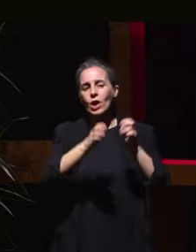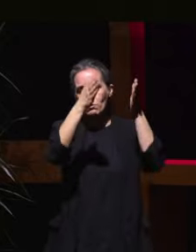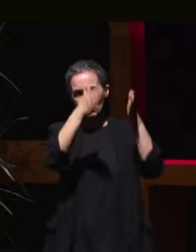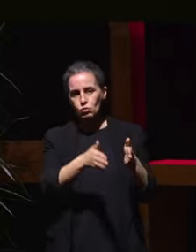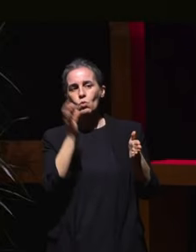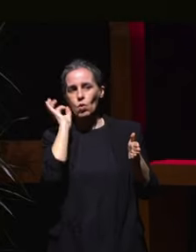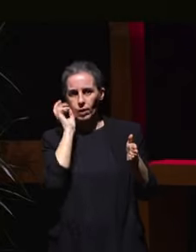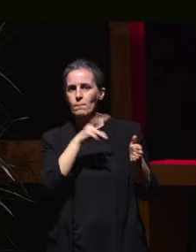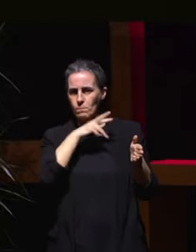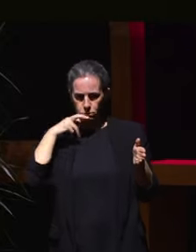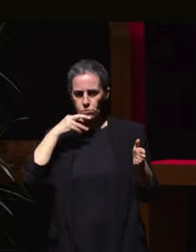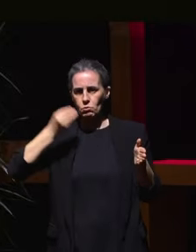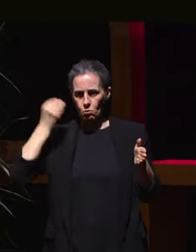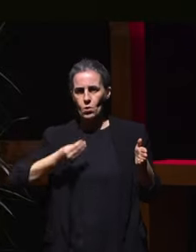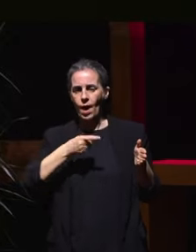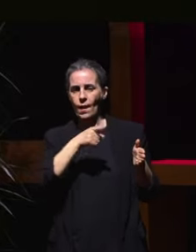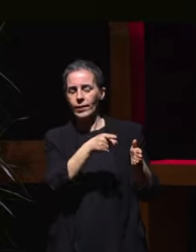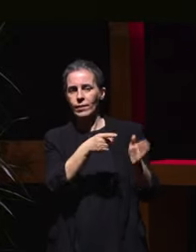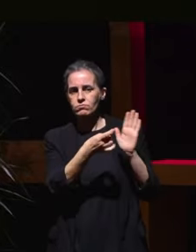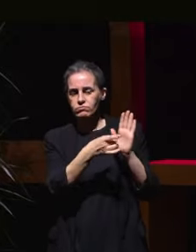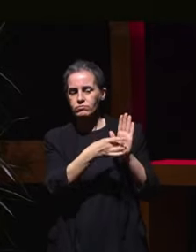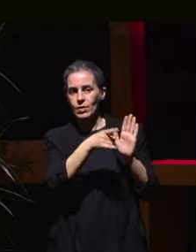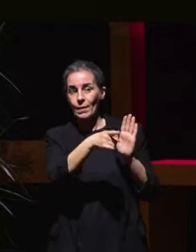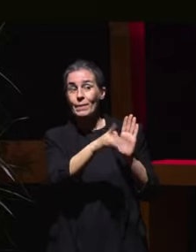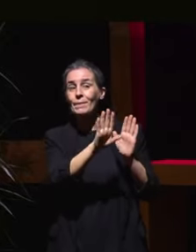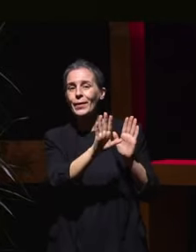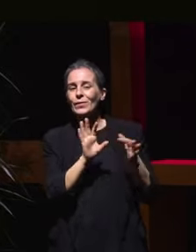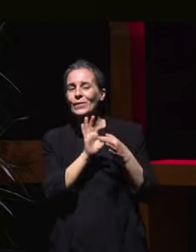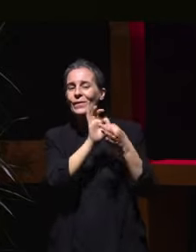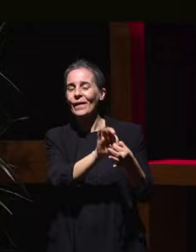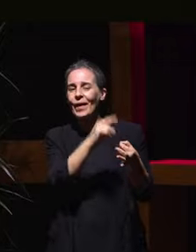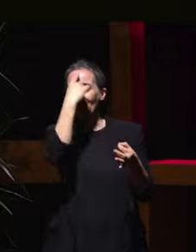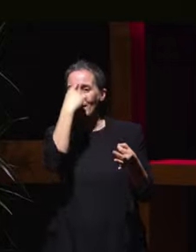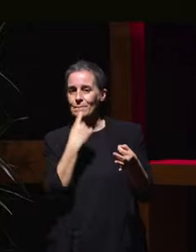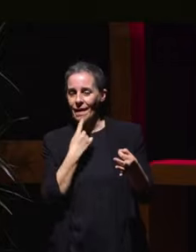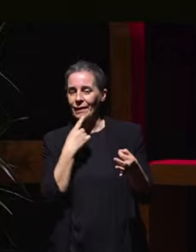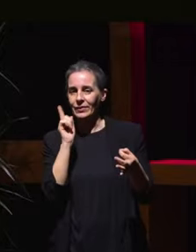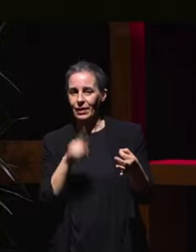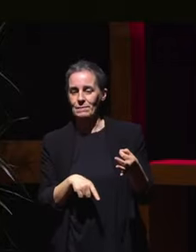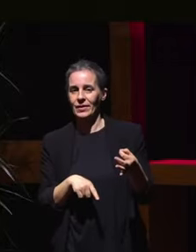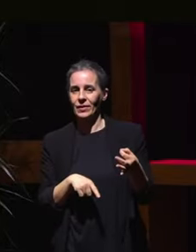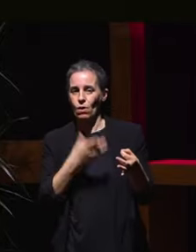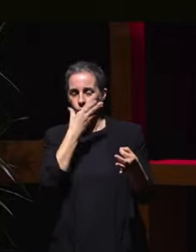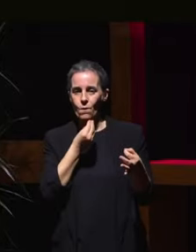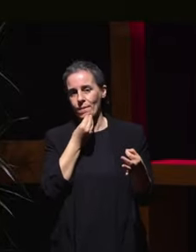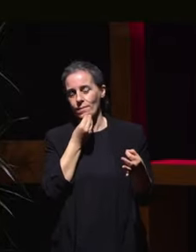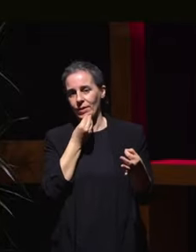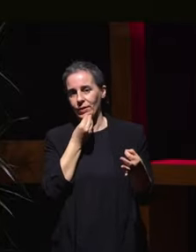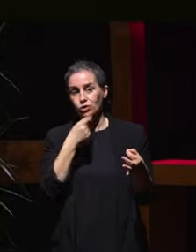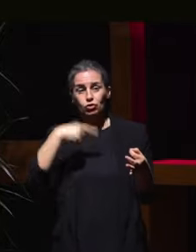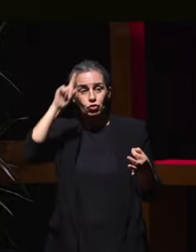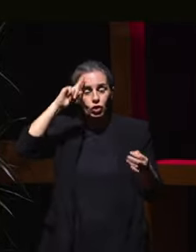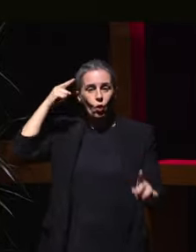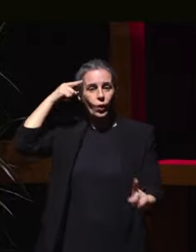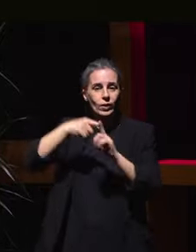sí. Pero que tengan esa, o que vengan acompañadas de esa imagen, que sean guapas. No sé si por el hecho de atraer más espectadores,